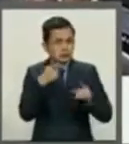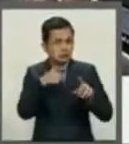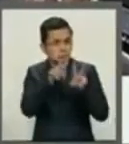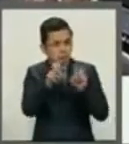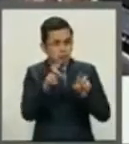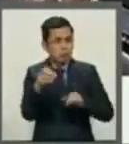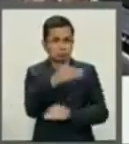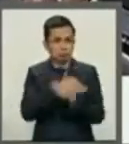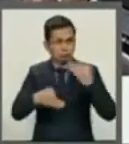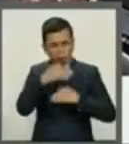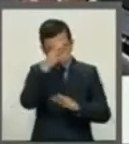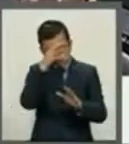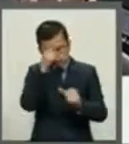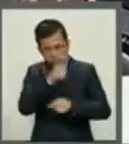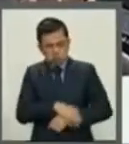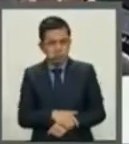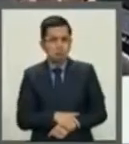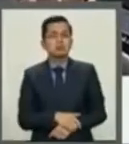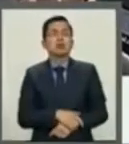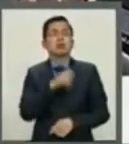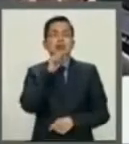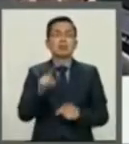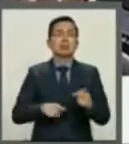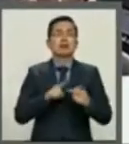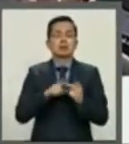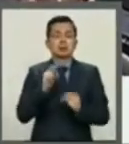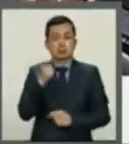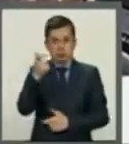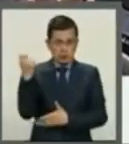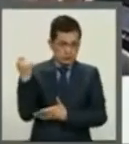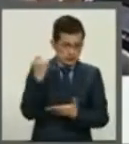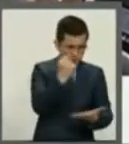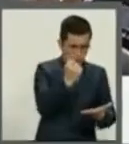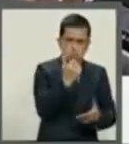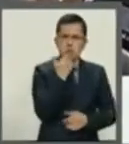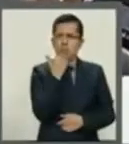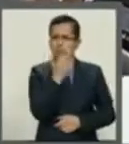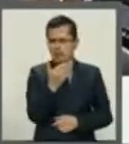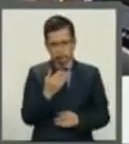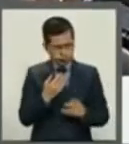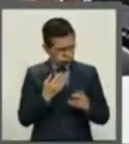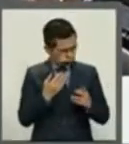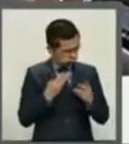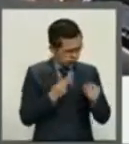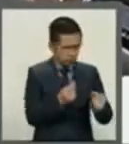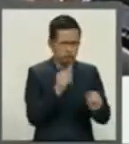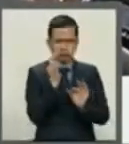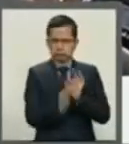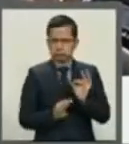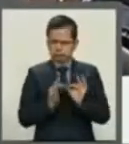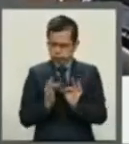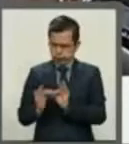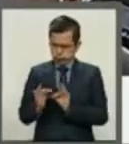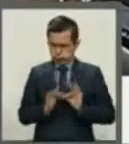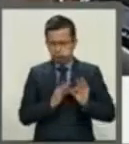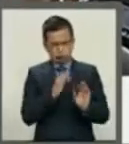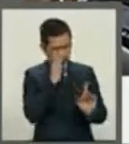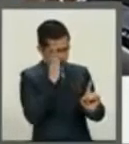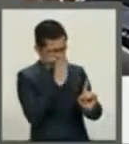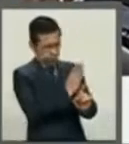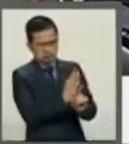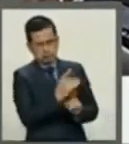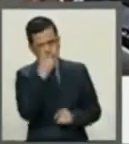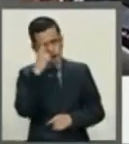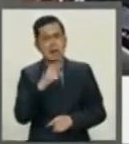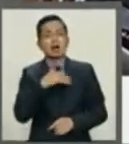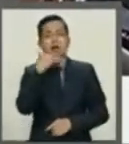los recursos públicos sean ejercidos de manera eficiente, eficaz, sin intermediarios, y se eliminen los posibles espacios de corrupción.